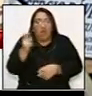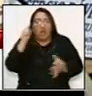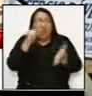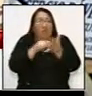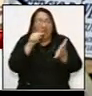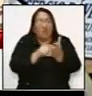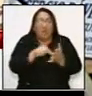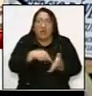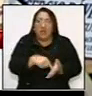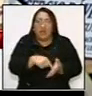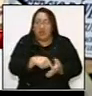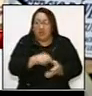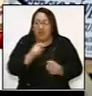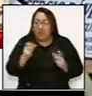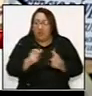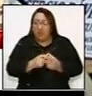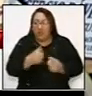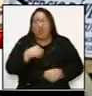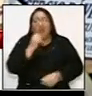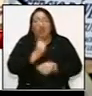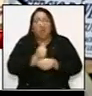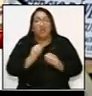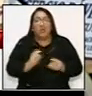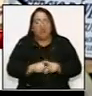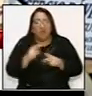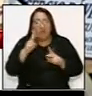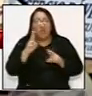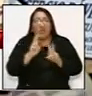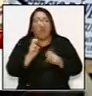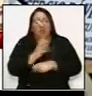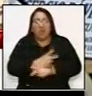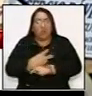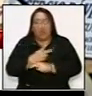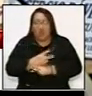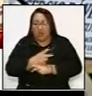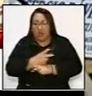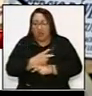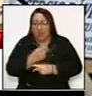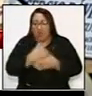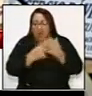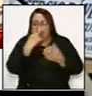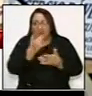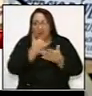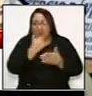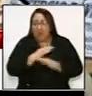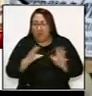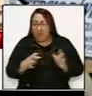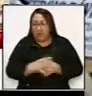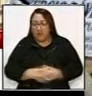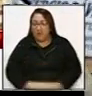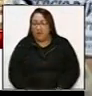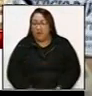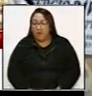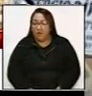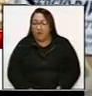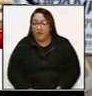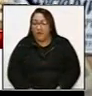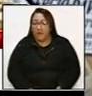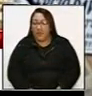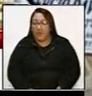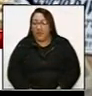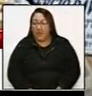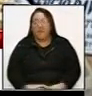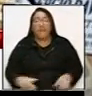lo ha habido. Y esta comisión tiene la obligación, porque también vi el tema de seguridad, de saber qué es lo que ha pasado. Eso es así, tan simple. Ya se abrirá la